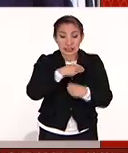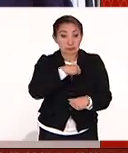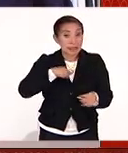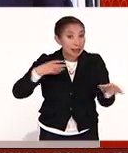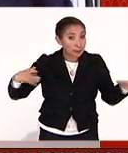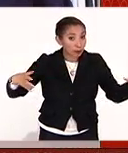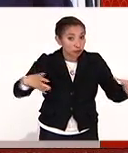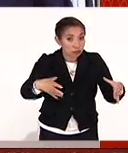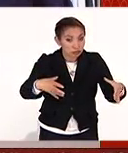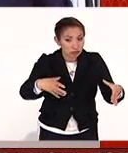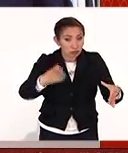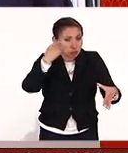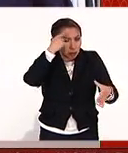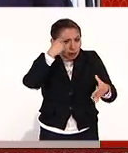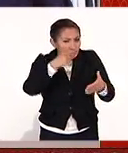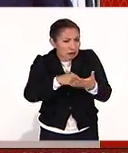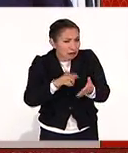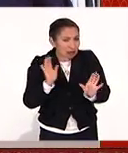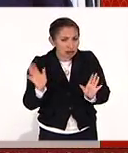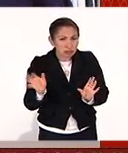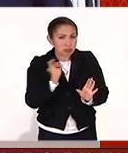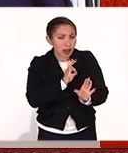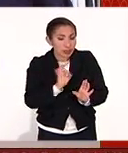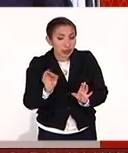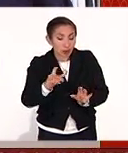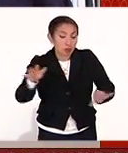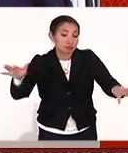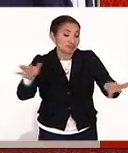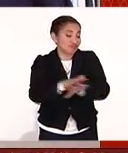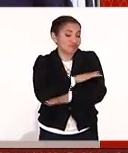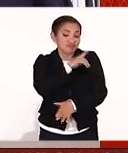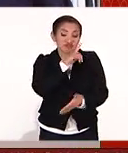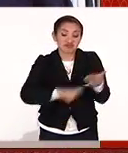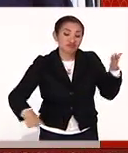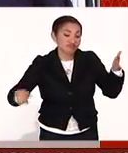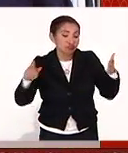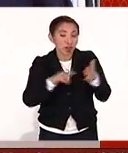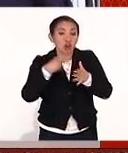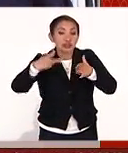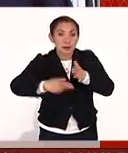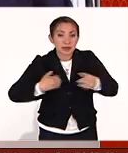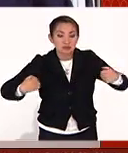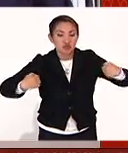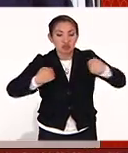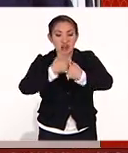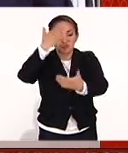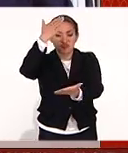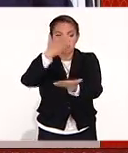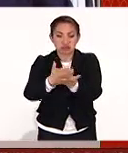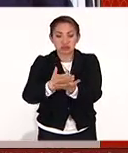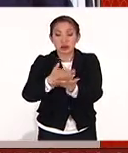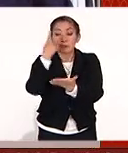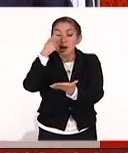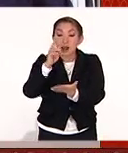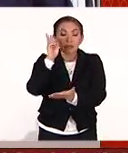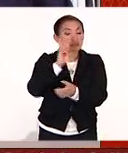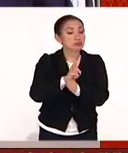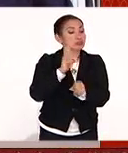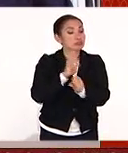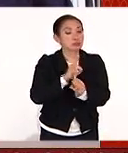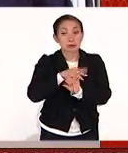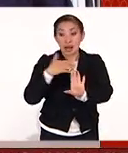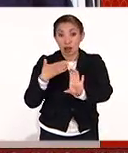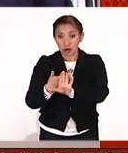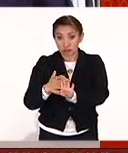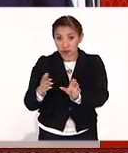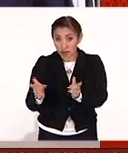miembros. ¿Tú crees que va a haber una reversión, que van a volver a establecerse las fronteras para poder darle certeza al combate